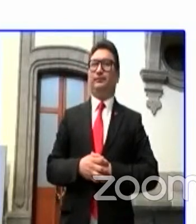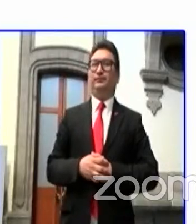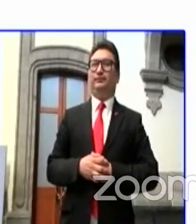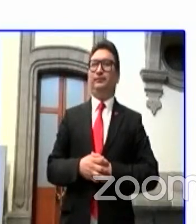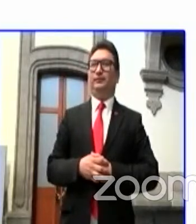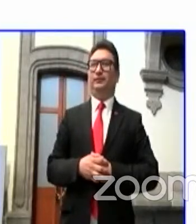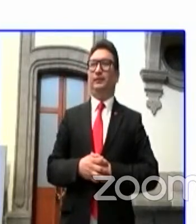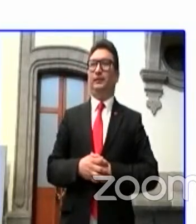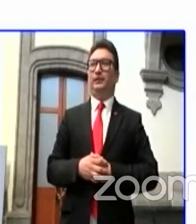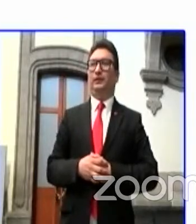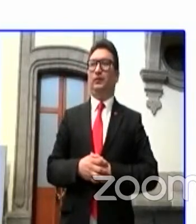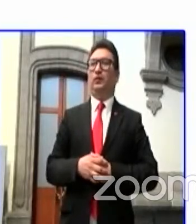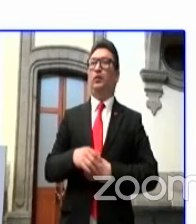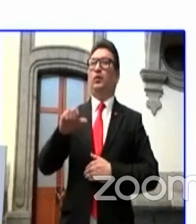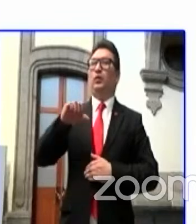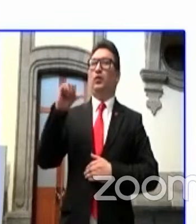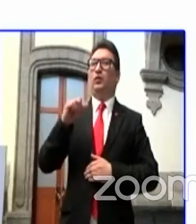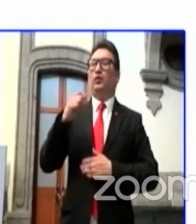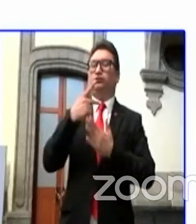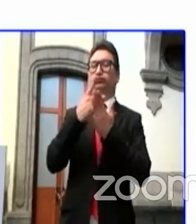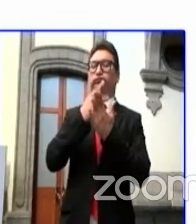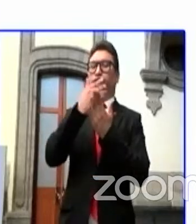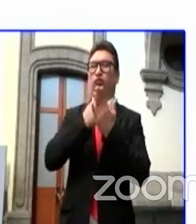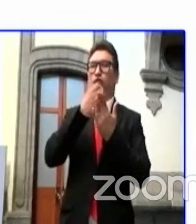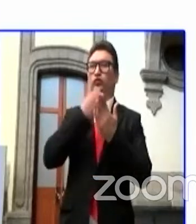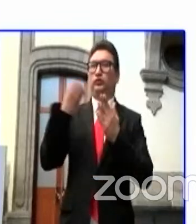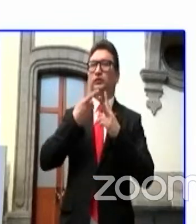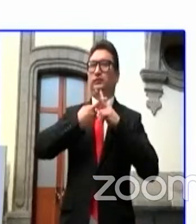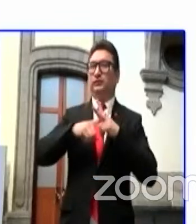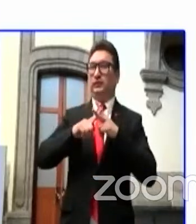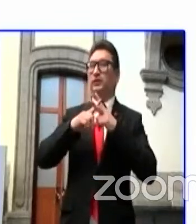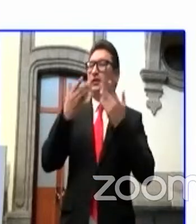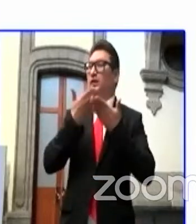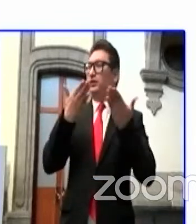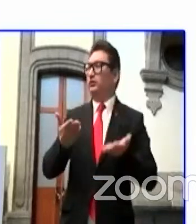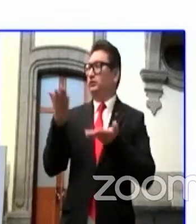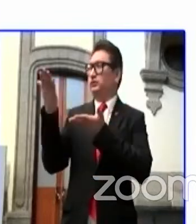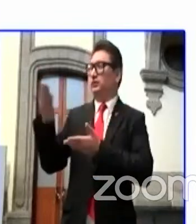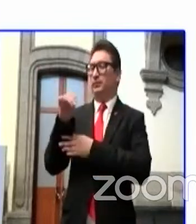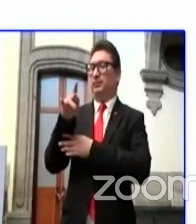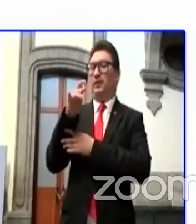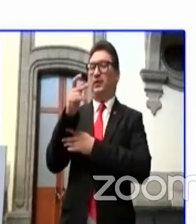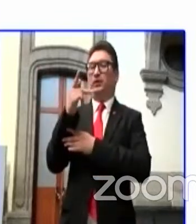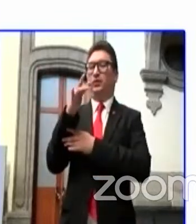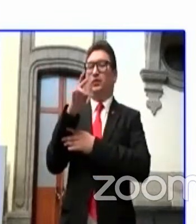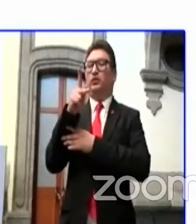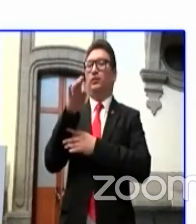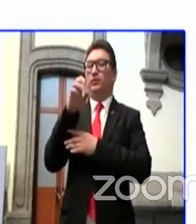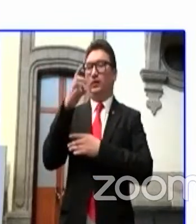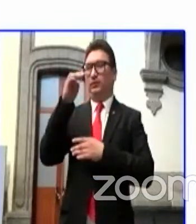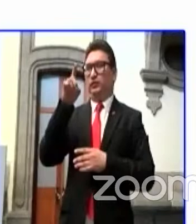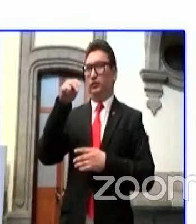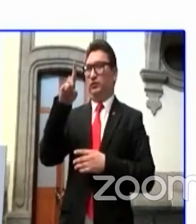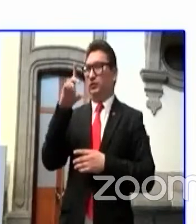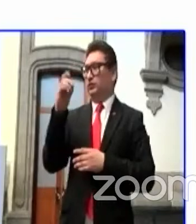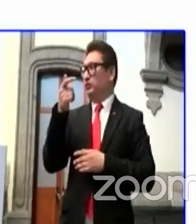Para iniciar con el desarrollo de este acto, cedemos el uso de la palabra a María Guadalupe Maldonado Guerrero.